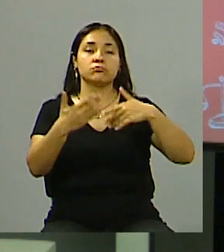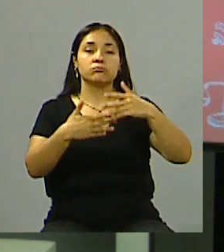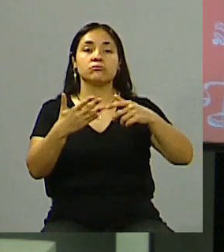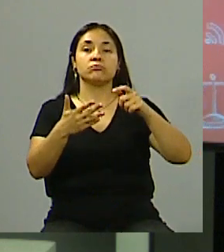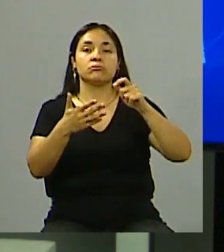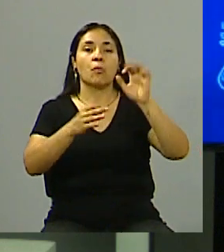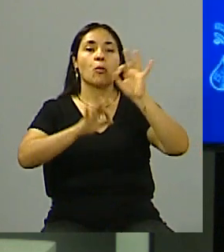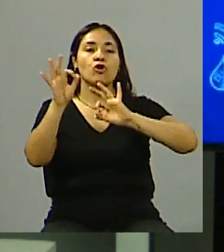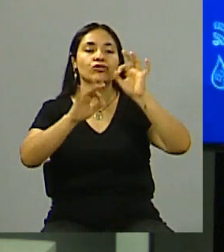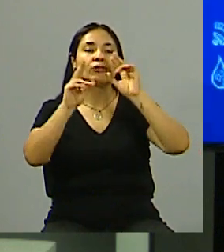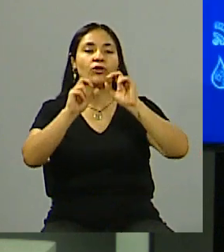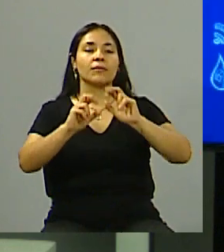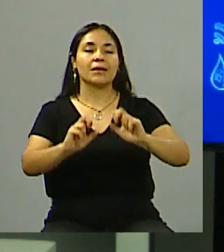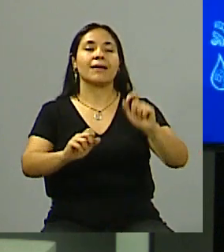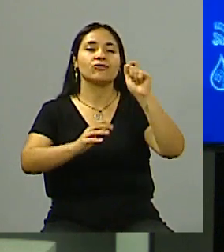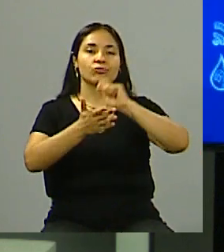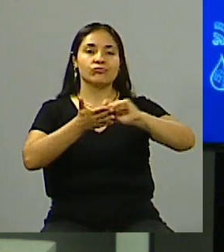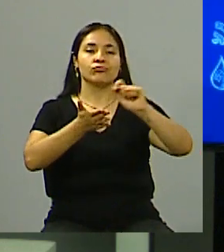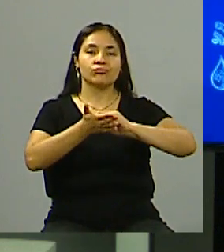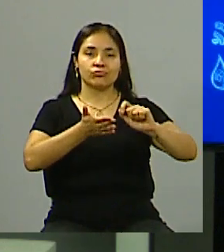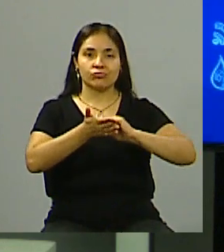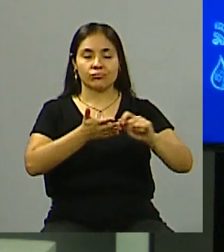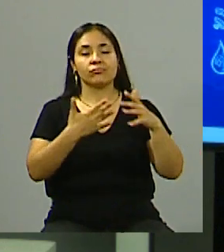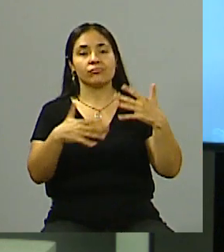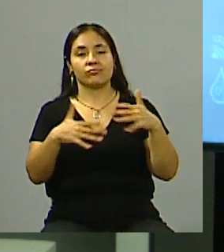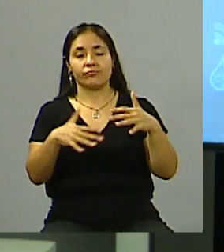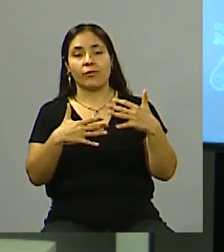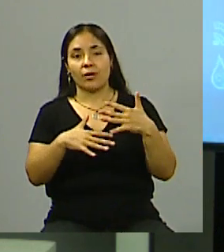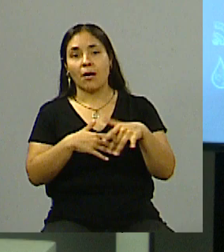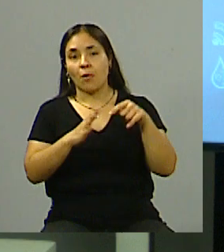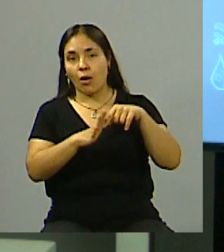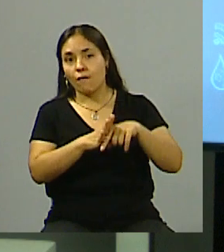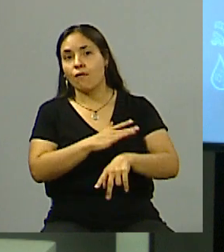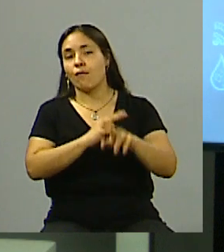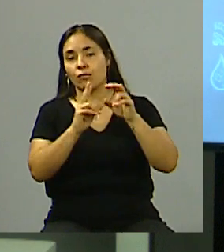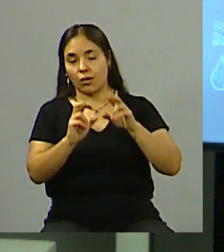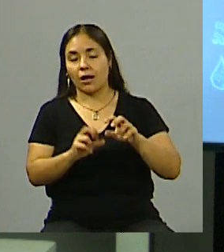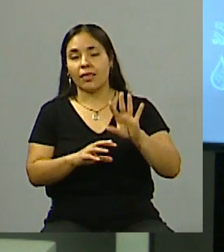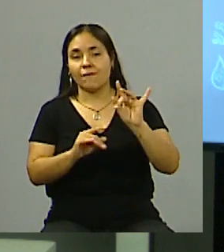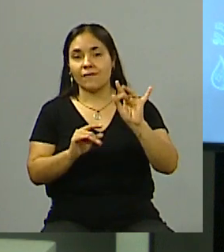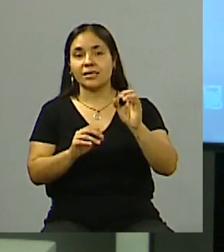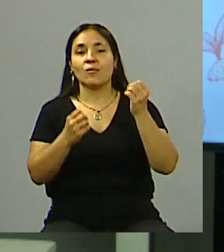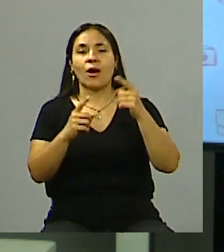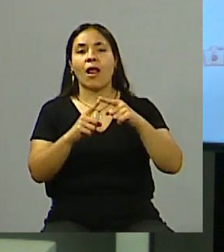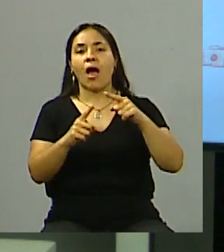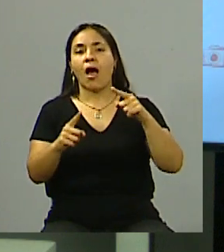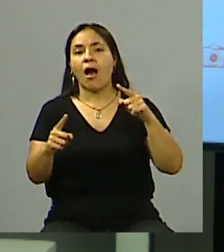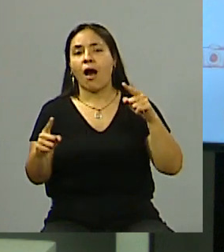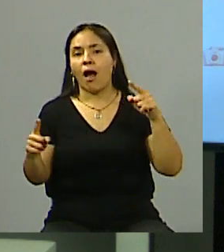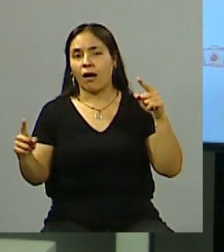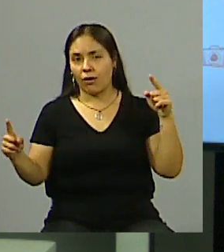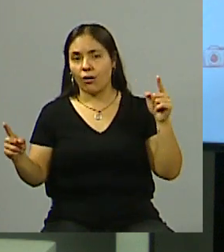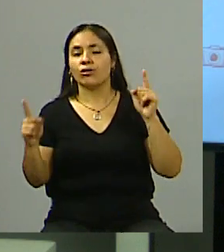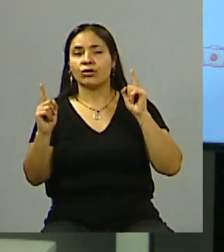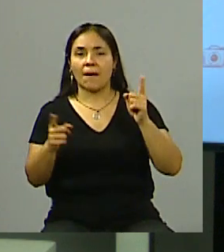un proyecto de investigación ambicioso por la extensión y el